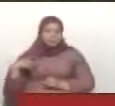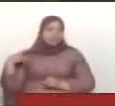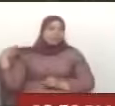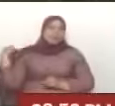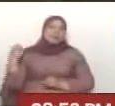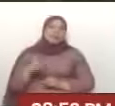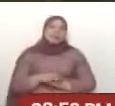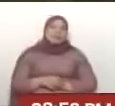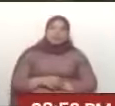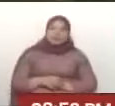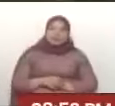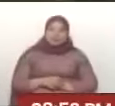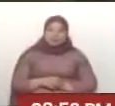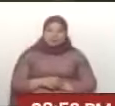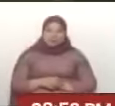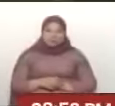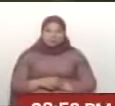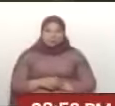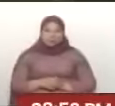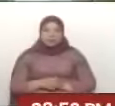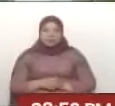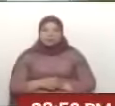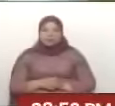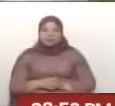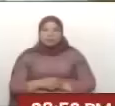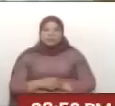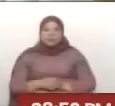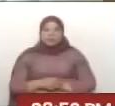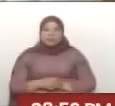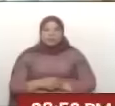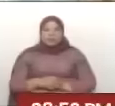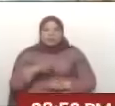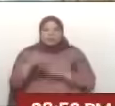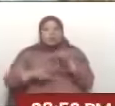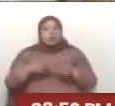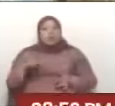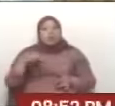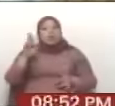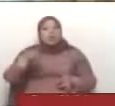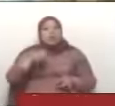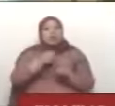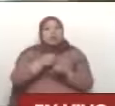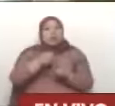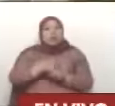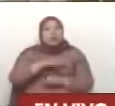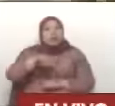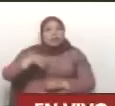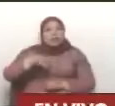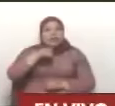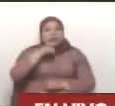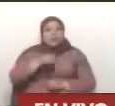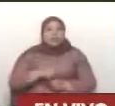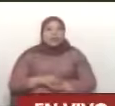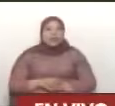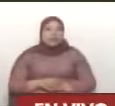Y un grupo de jóvenes venezolanos. Yo nunca he ido a la cueva del Guacho, lo pido perdón.